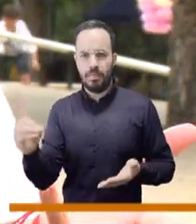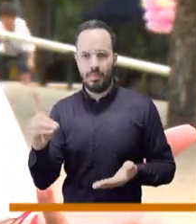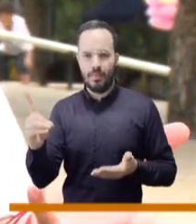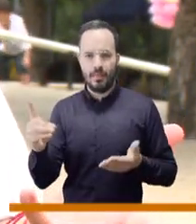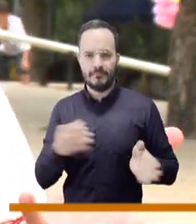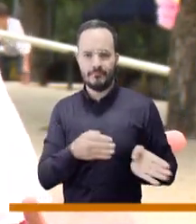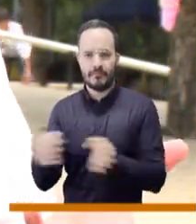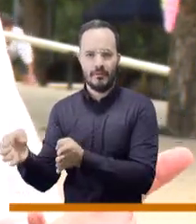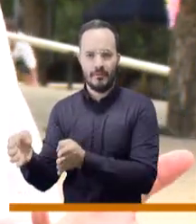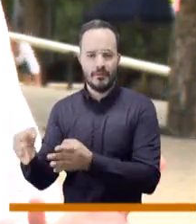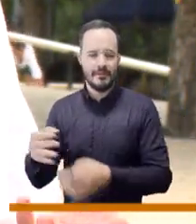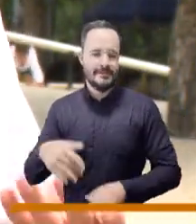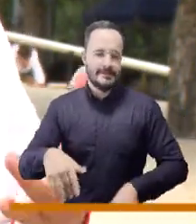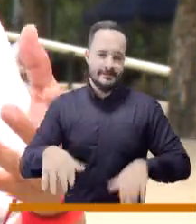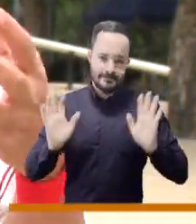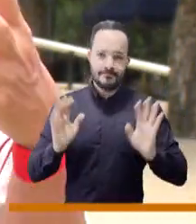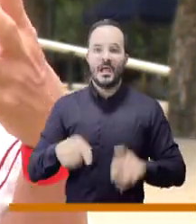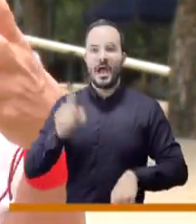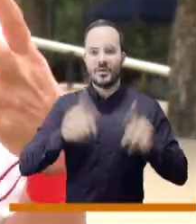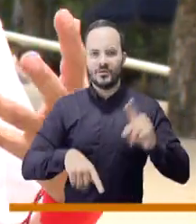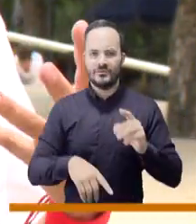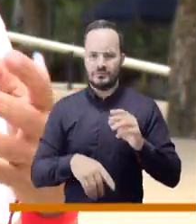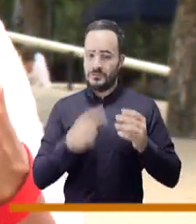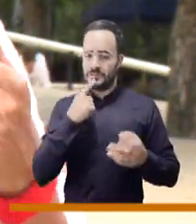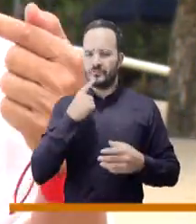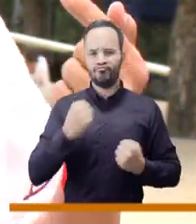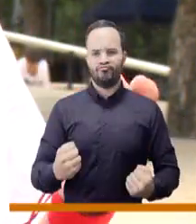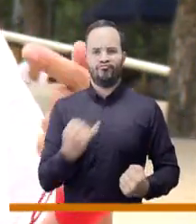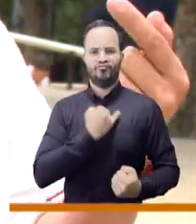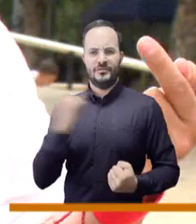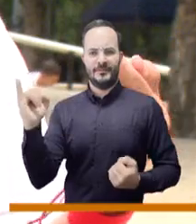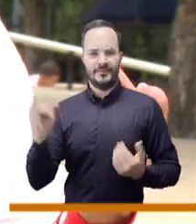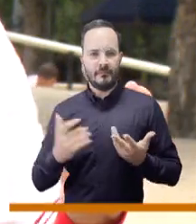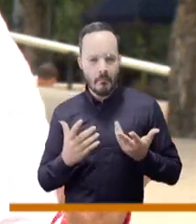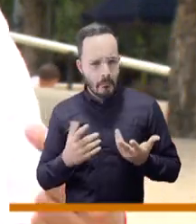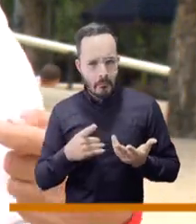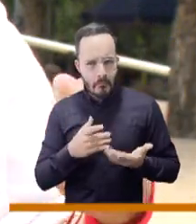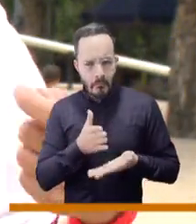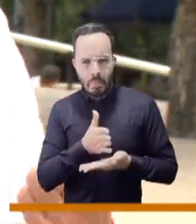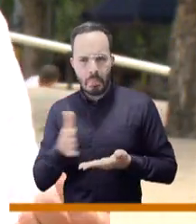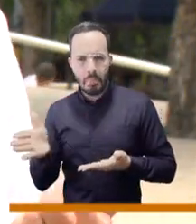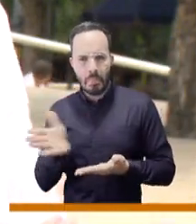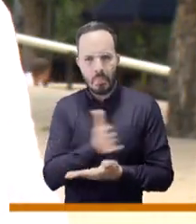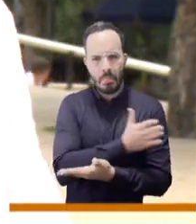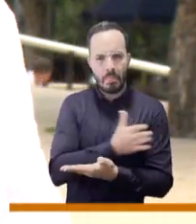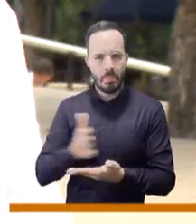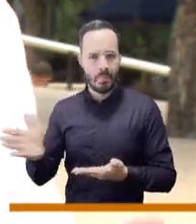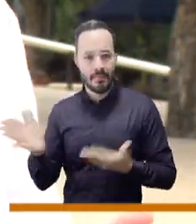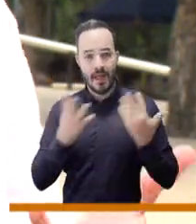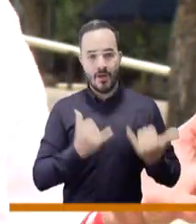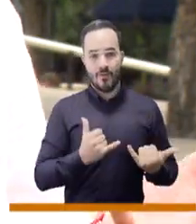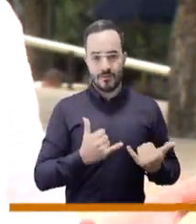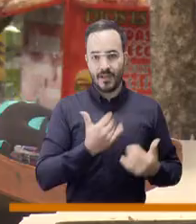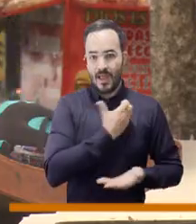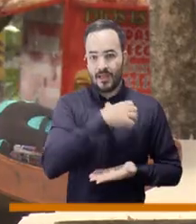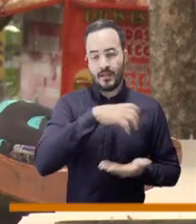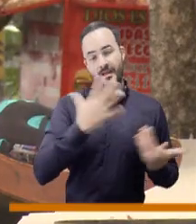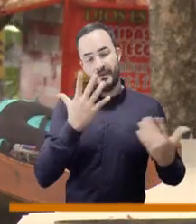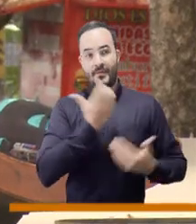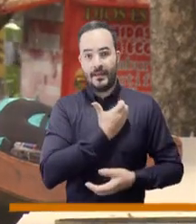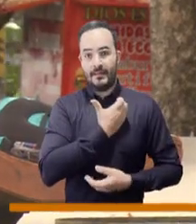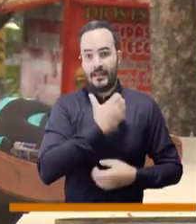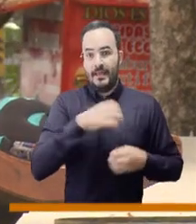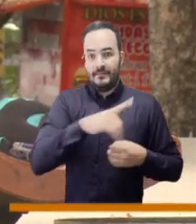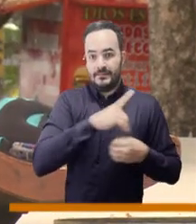que parecen independientes no tienen como muy claramente las ideas políticas de izquierda y derecha que están en pugna en este momento en la alcaldía de Medellín